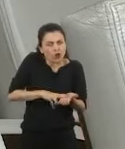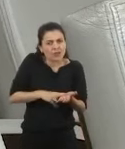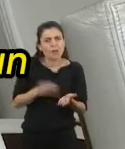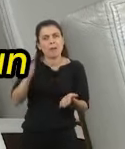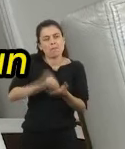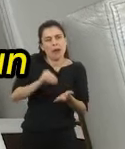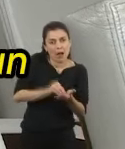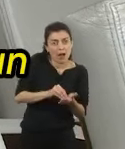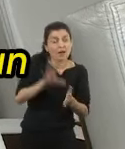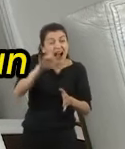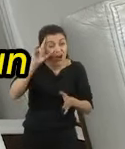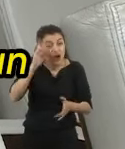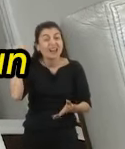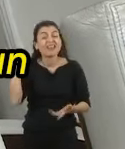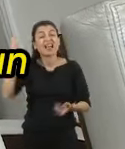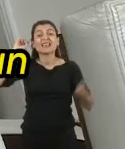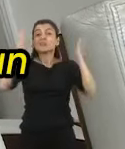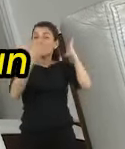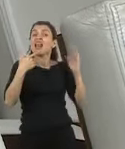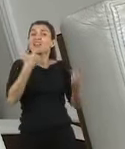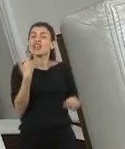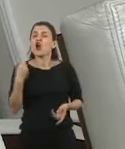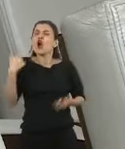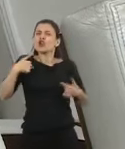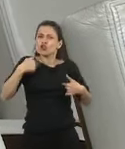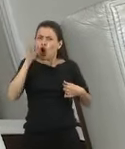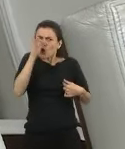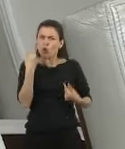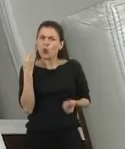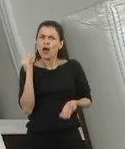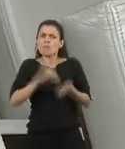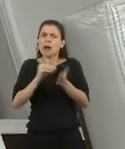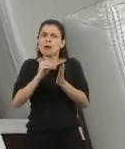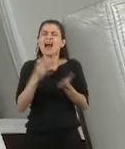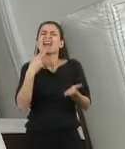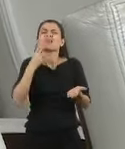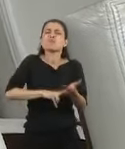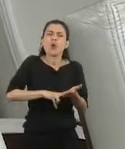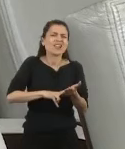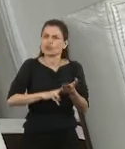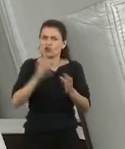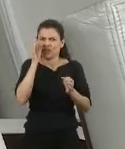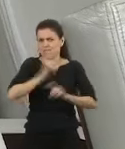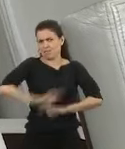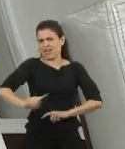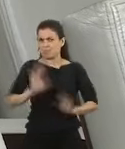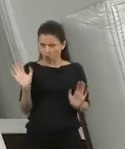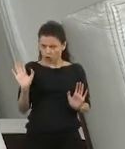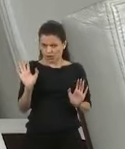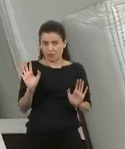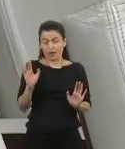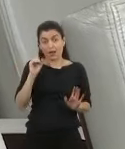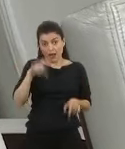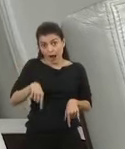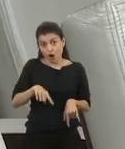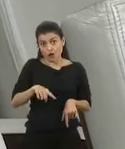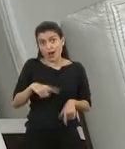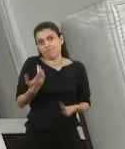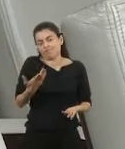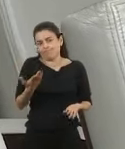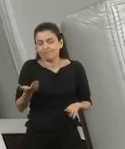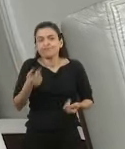cortarse un brazo en caso de que volviera a poner un impuesto va en contra de los que menos tienen y